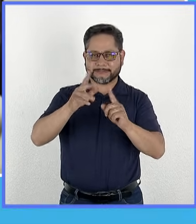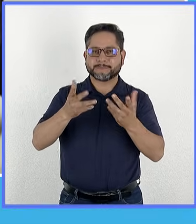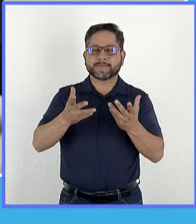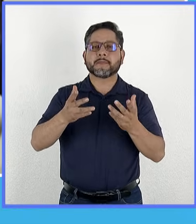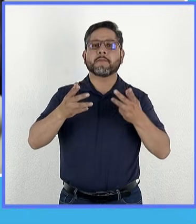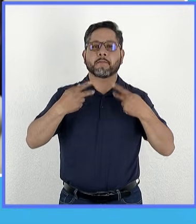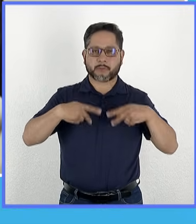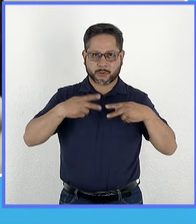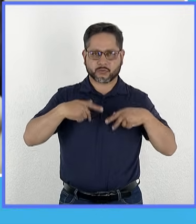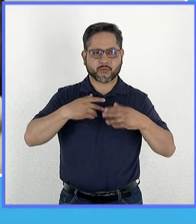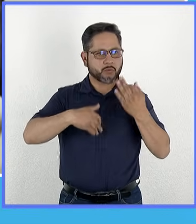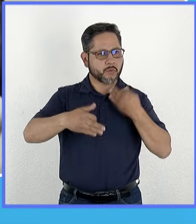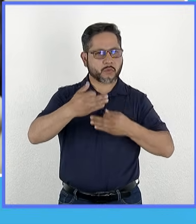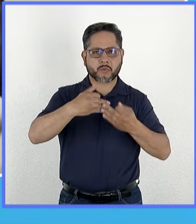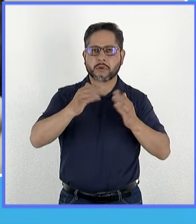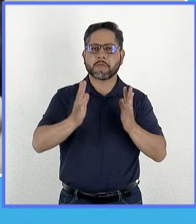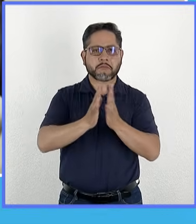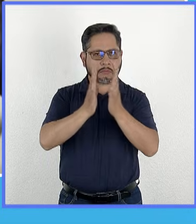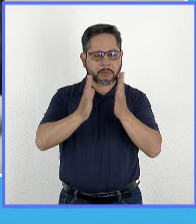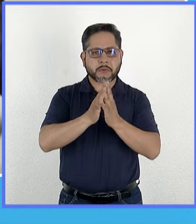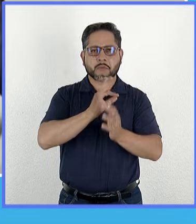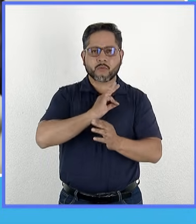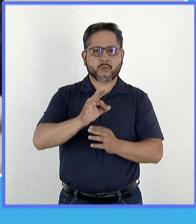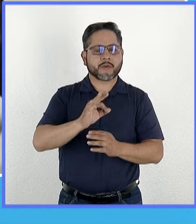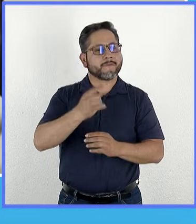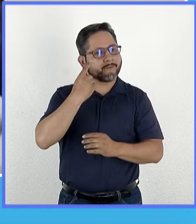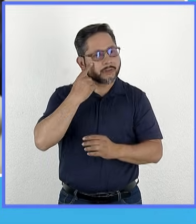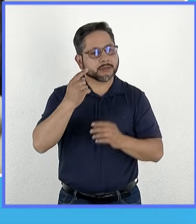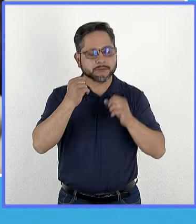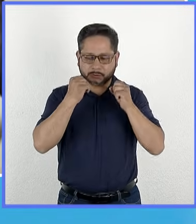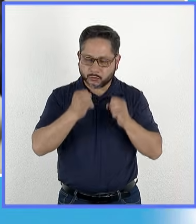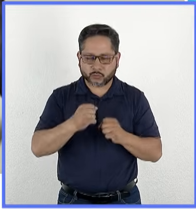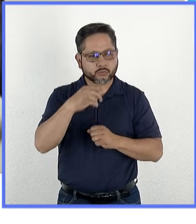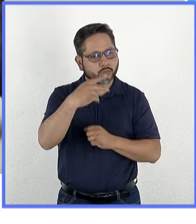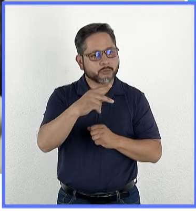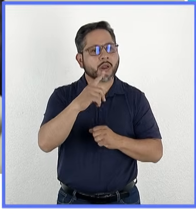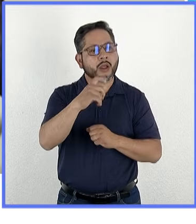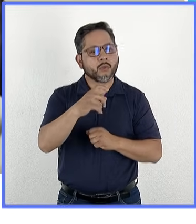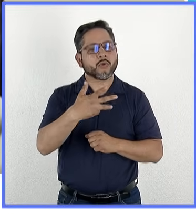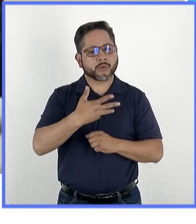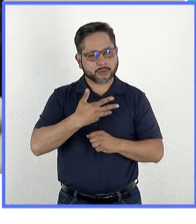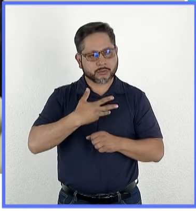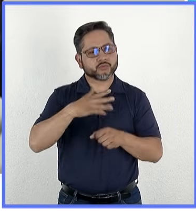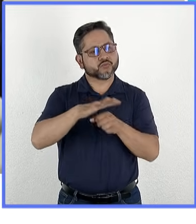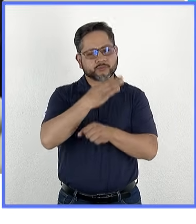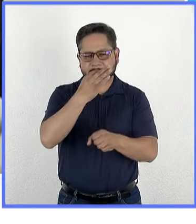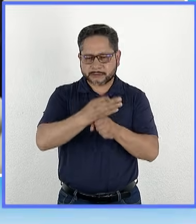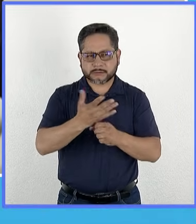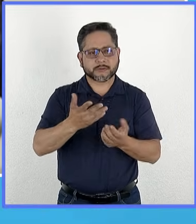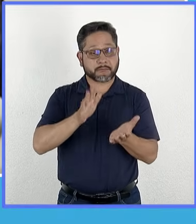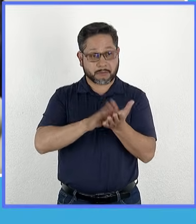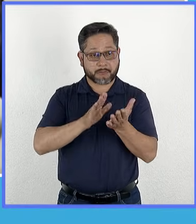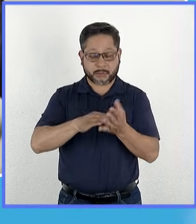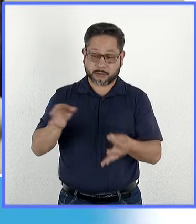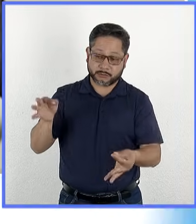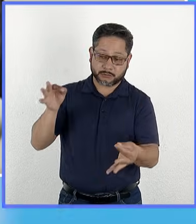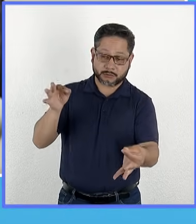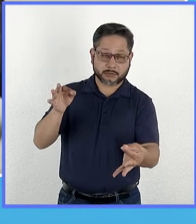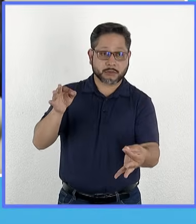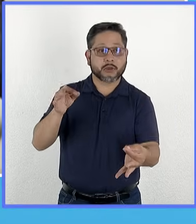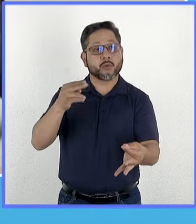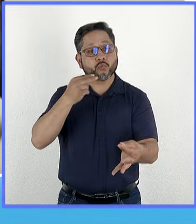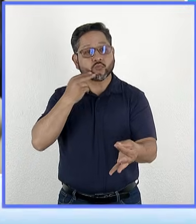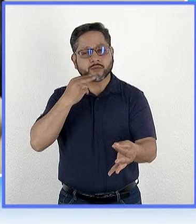participación ciudadana justamente para darles garantía de todo lo que se ha estado plasmando en los diversos documentos y que la